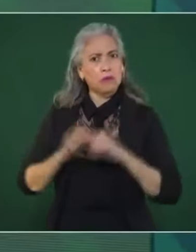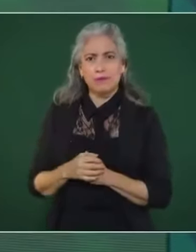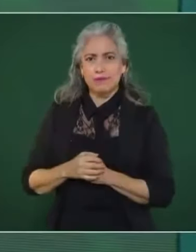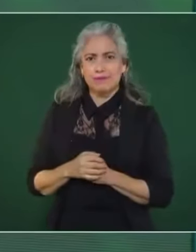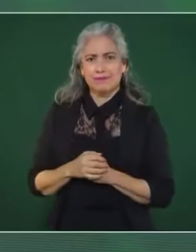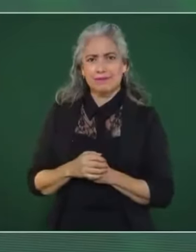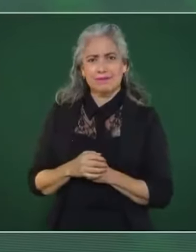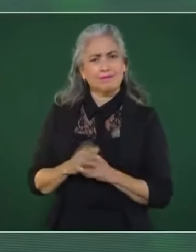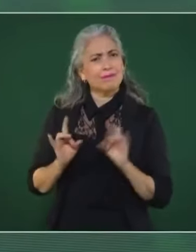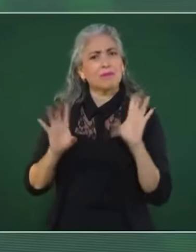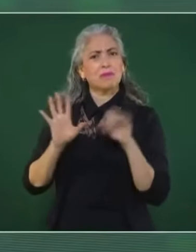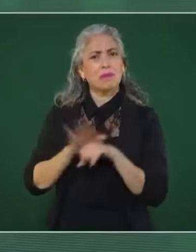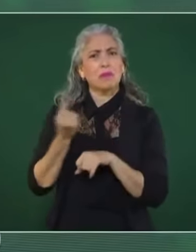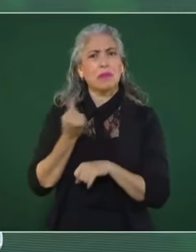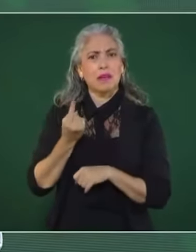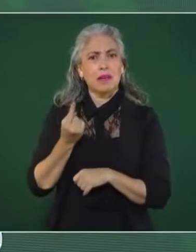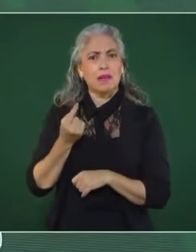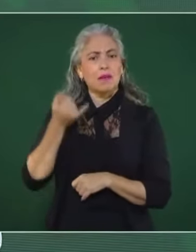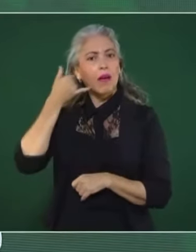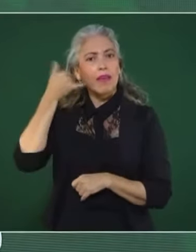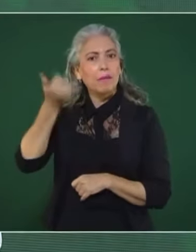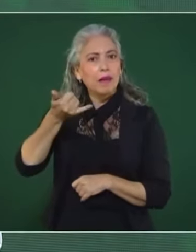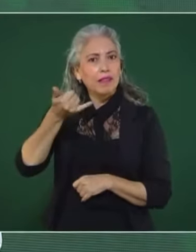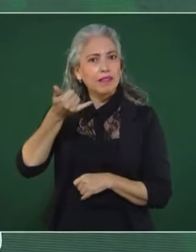a partir de unas llamadas